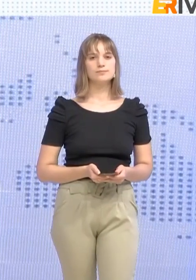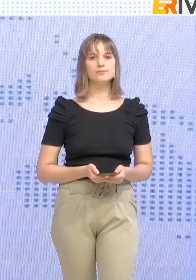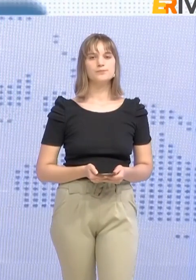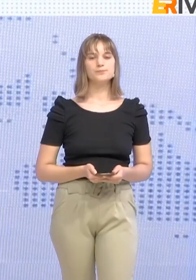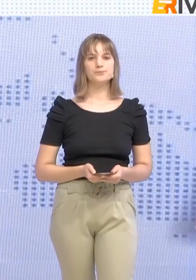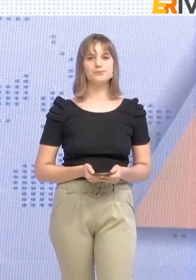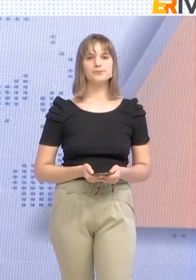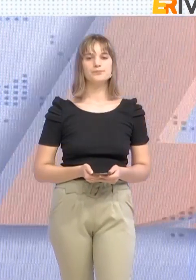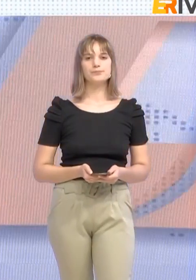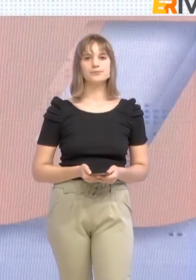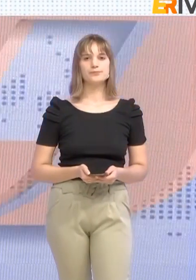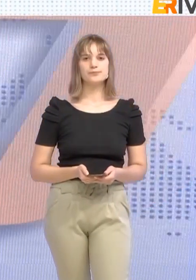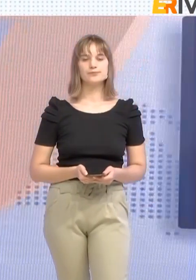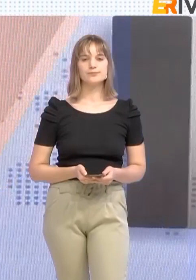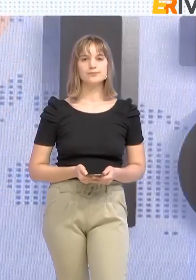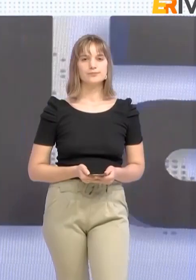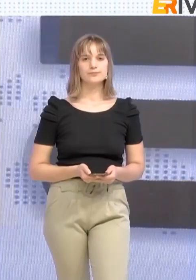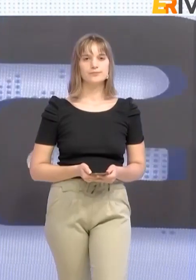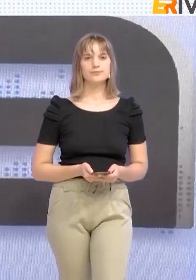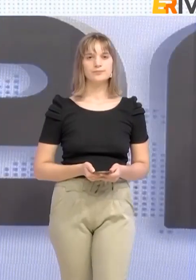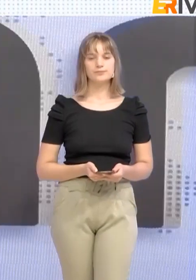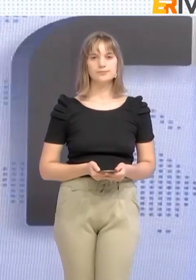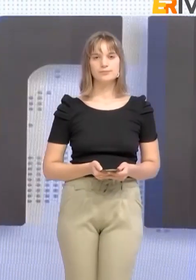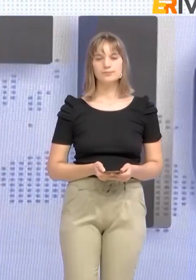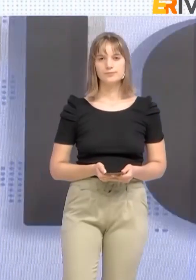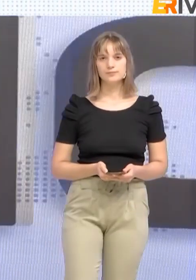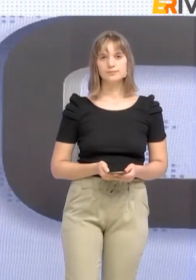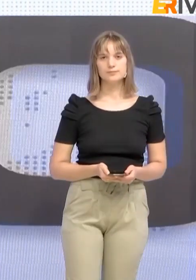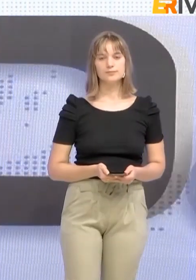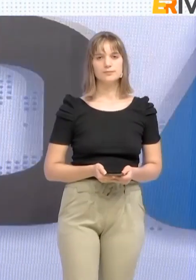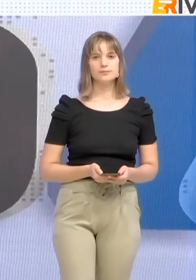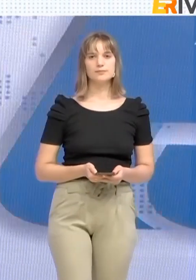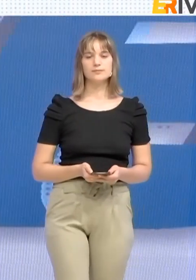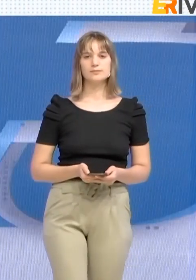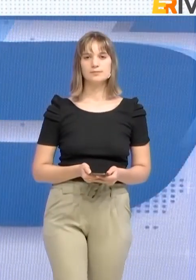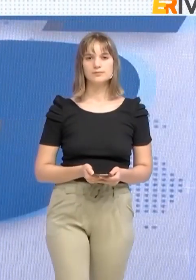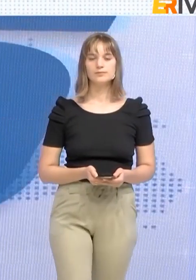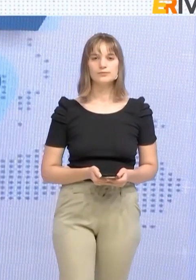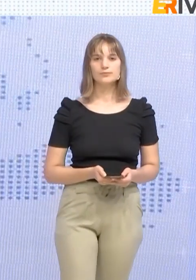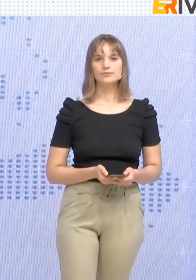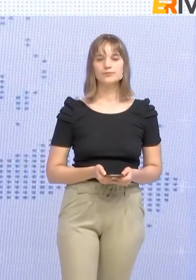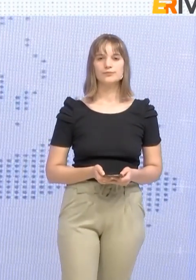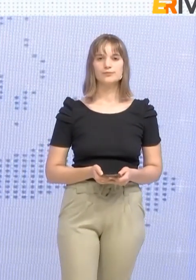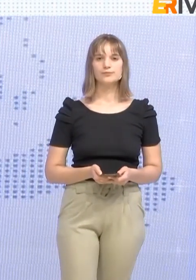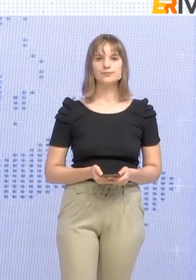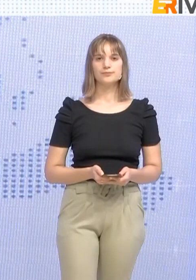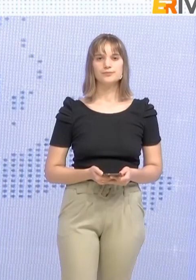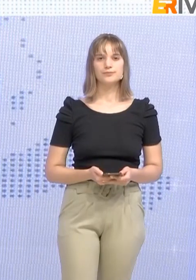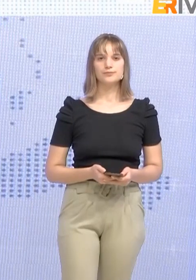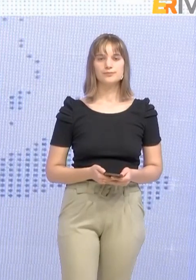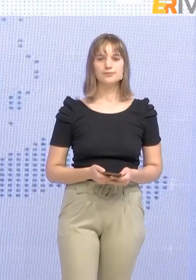mayor, si transita por una situación parecida a esta, la primer persona, nieto,